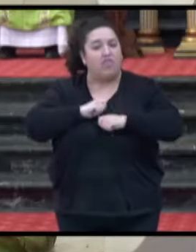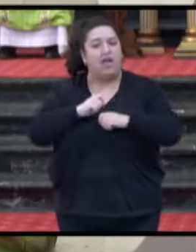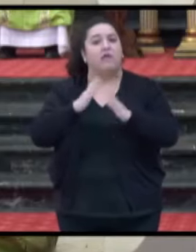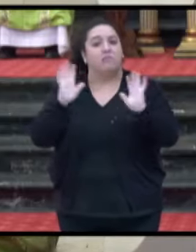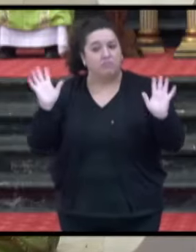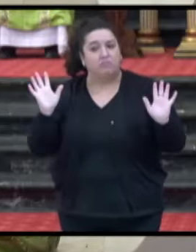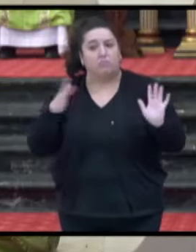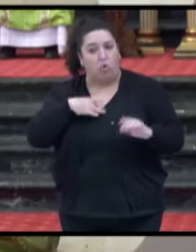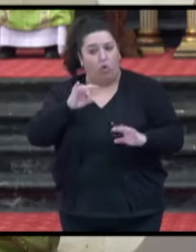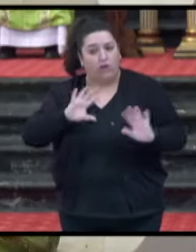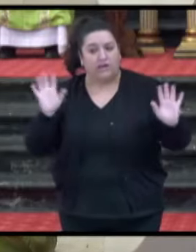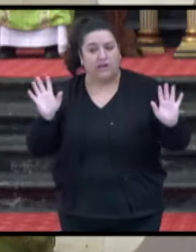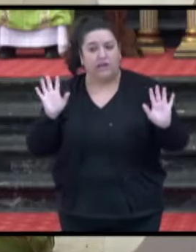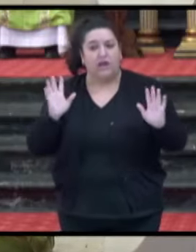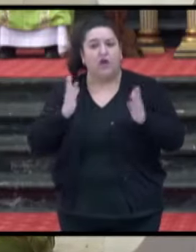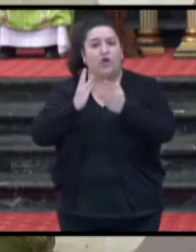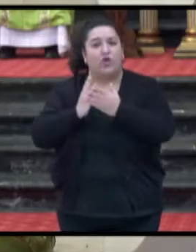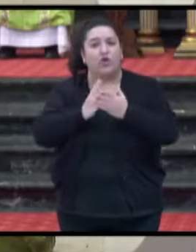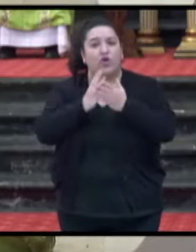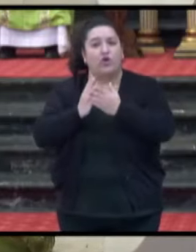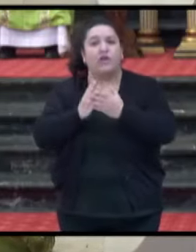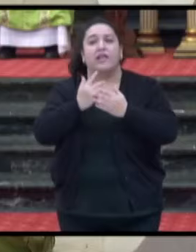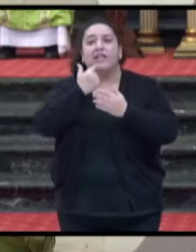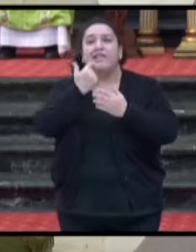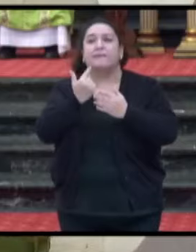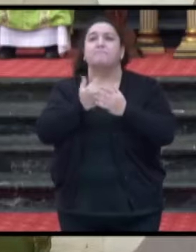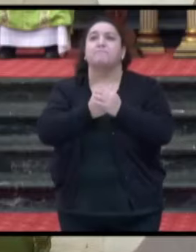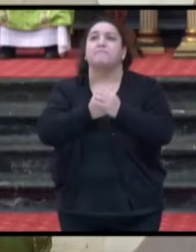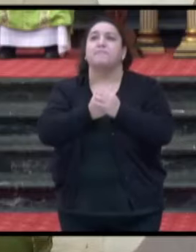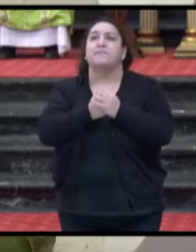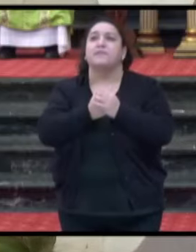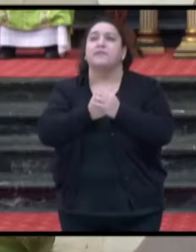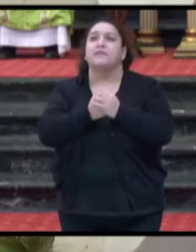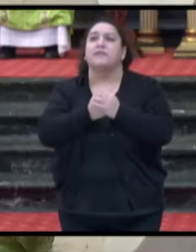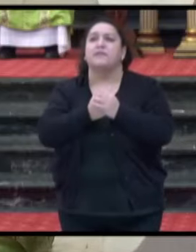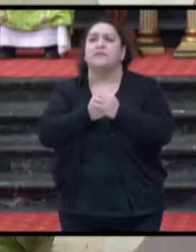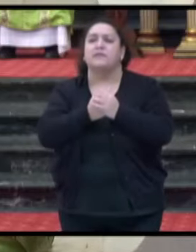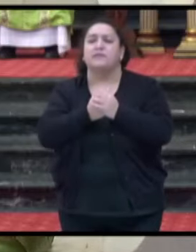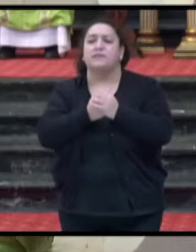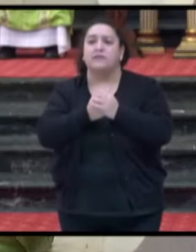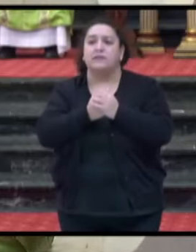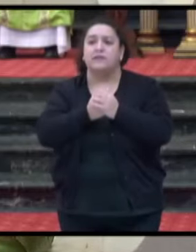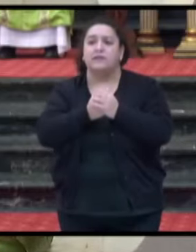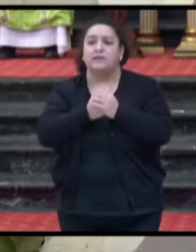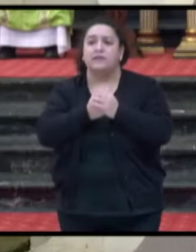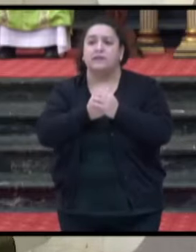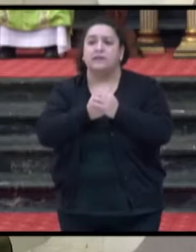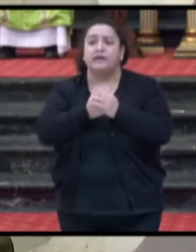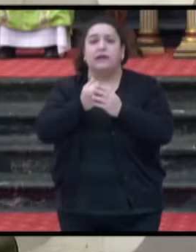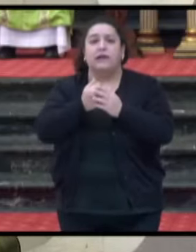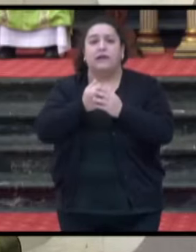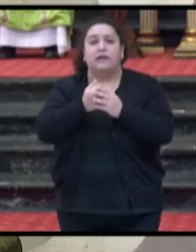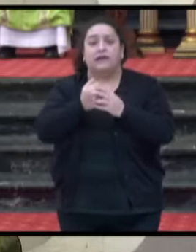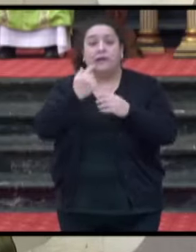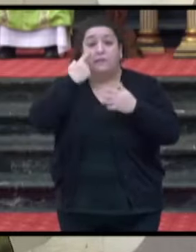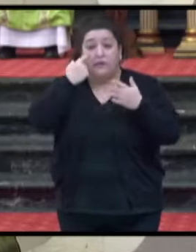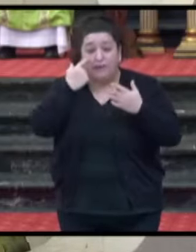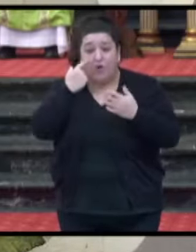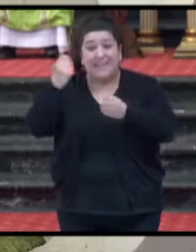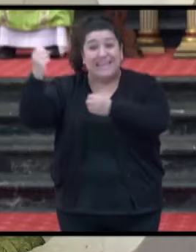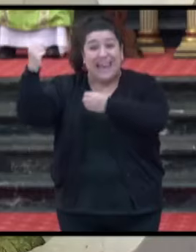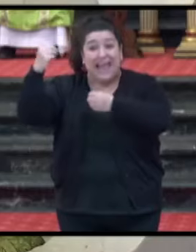estudiamos el tratado de Gracia queridos seminaristas sobre todo Antropología teológica vemos que la